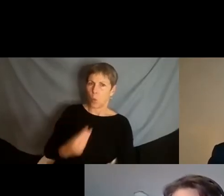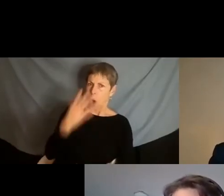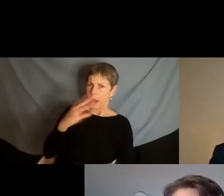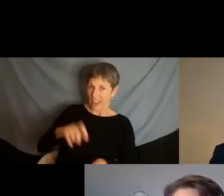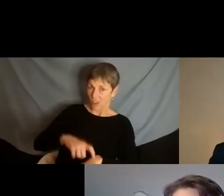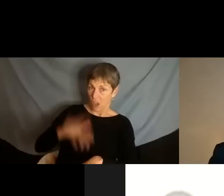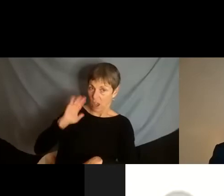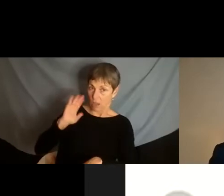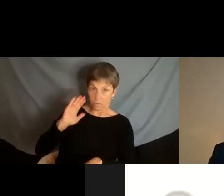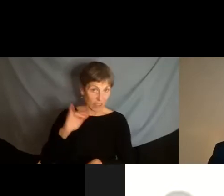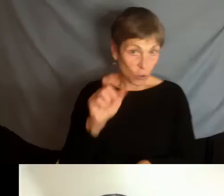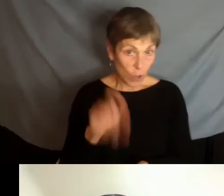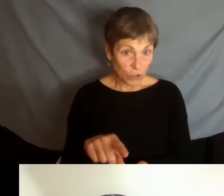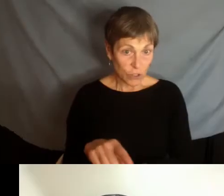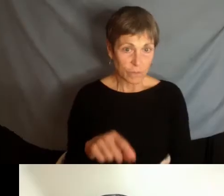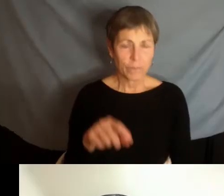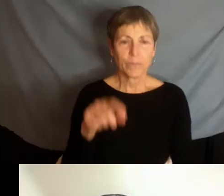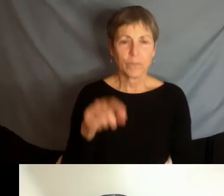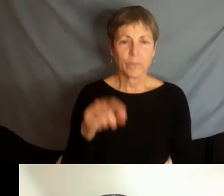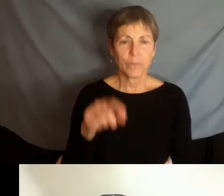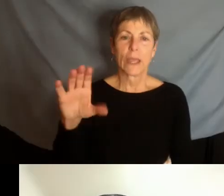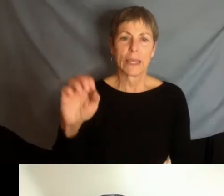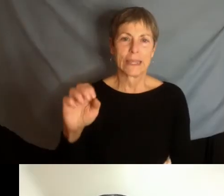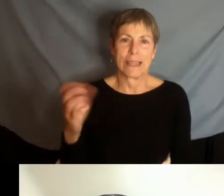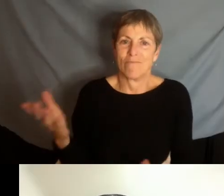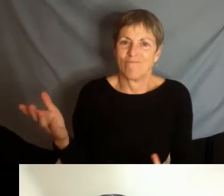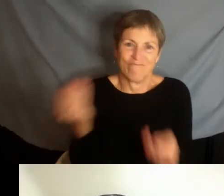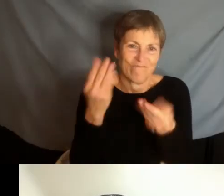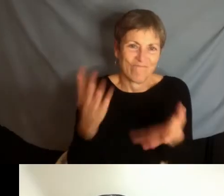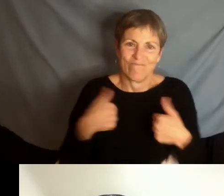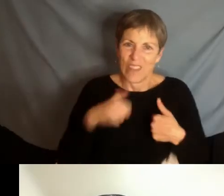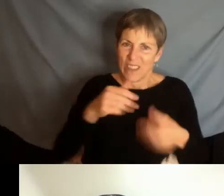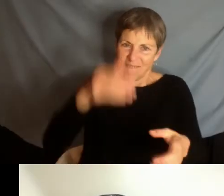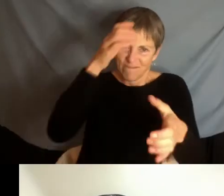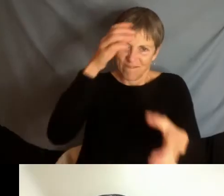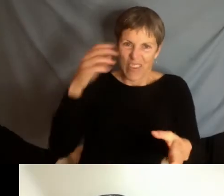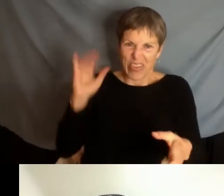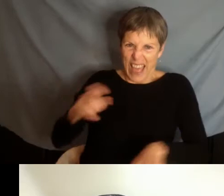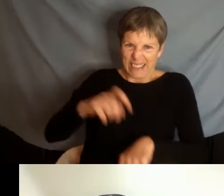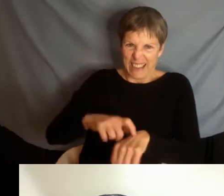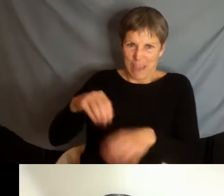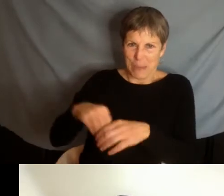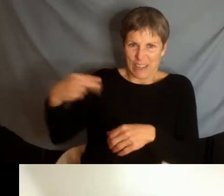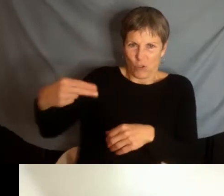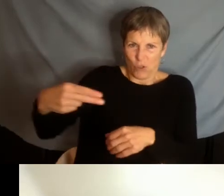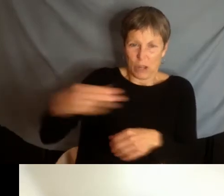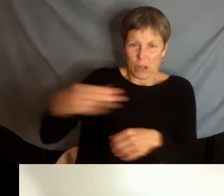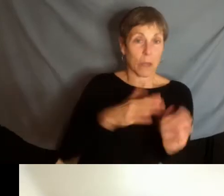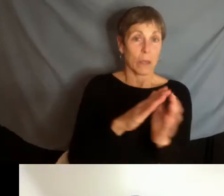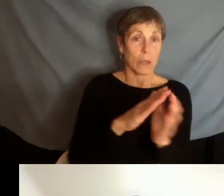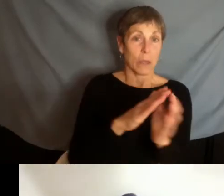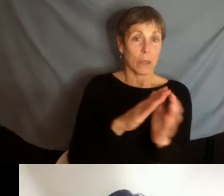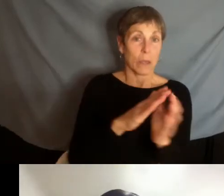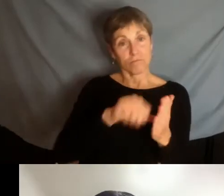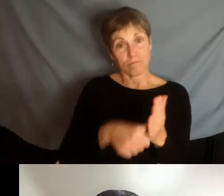pero no sé por qué es así. Es una pregunta. Es una buena pregunta, y quiero decir que yo tampoco soy historiador de esta era, tampoco. Y